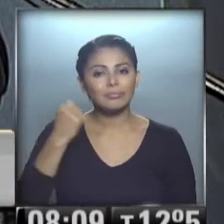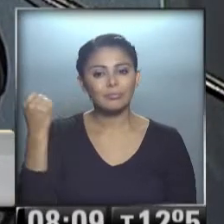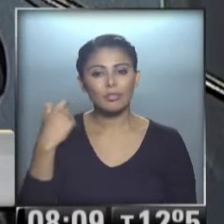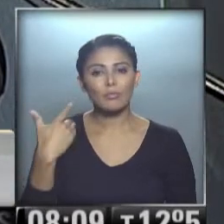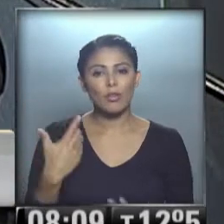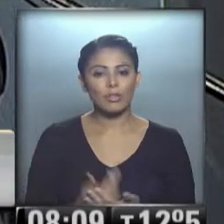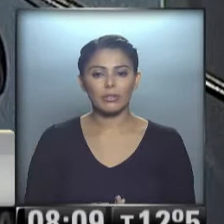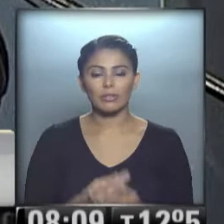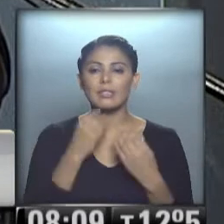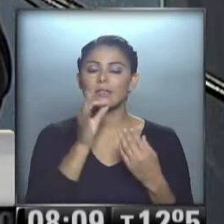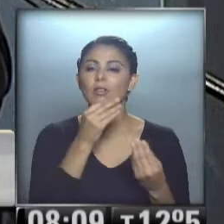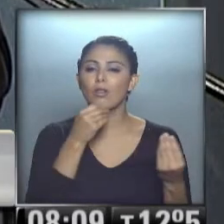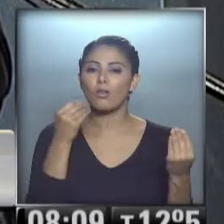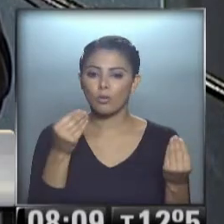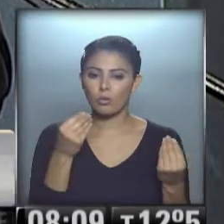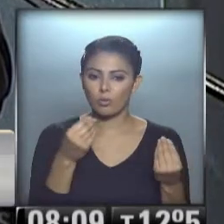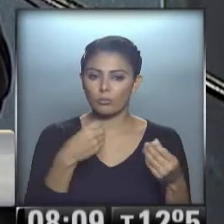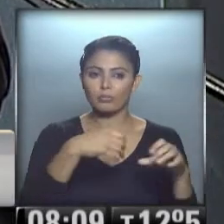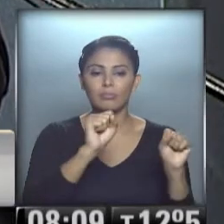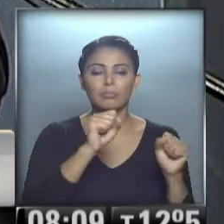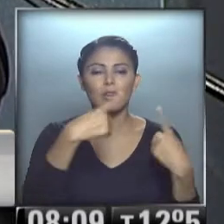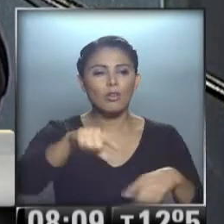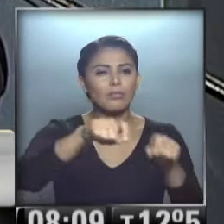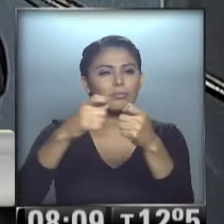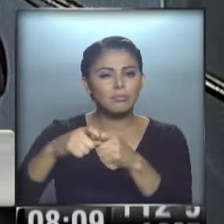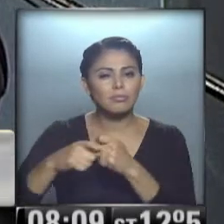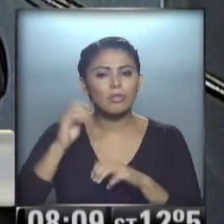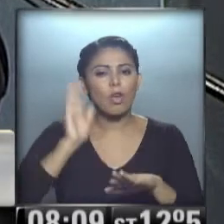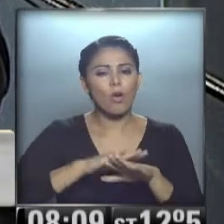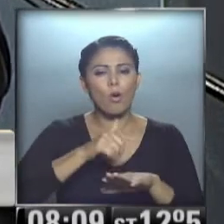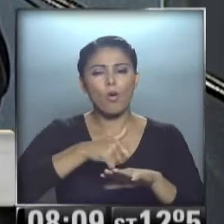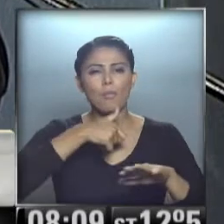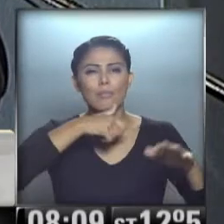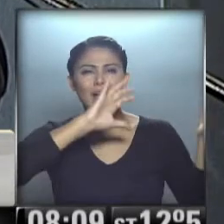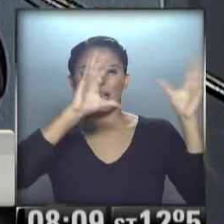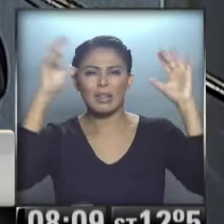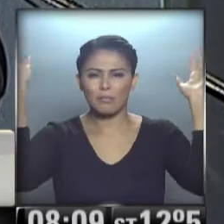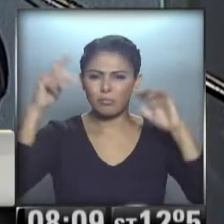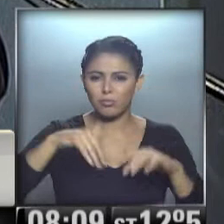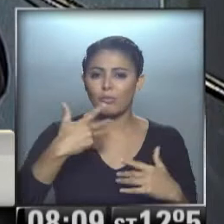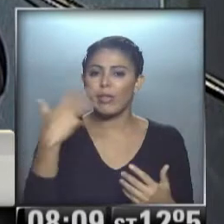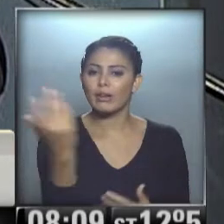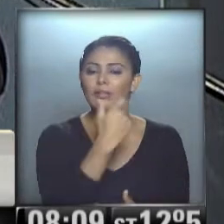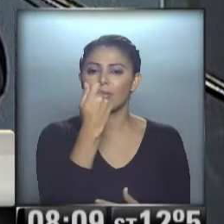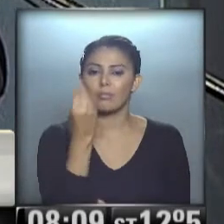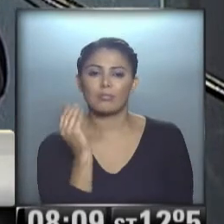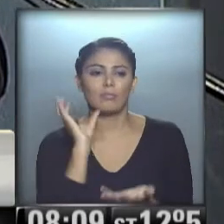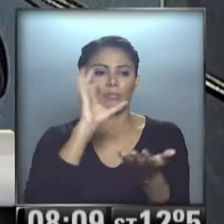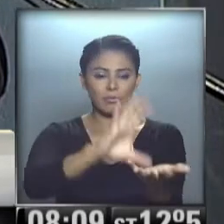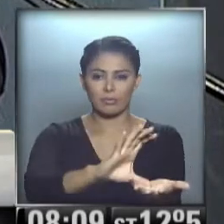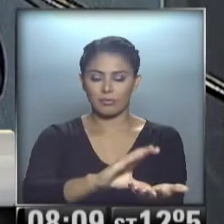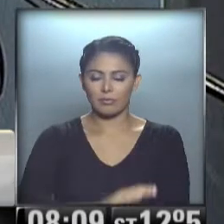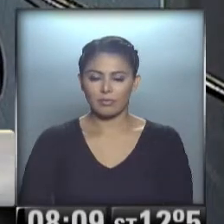los mecanismos de identificación de los perjuicios ocasionados por estas inclemencias para un plan de recuperación de inversiones en esta